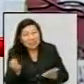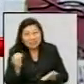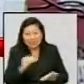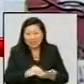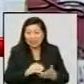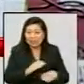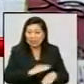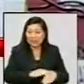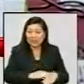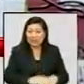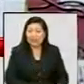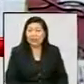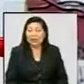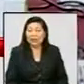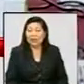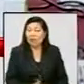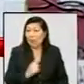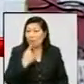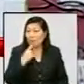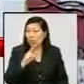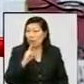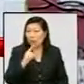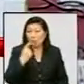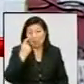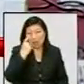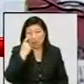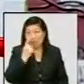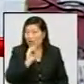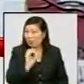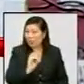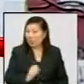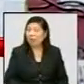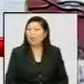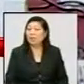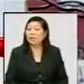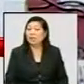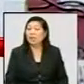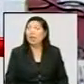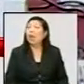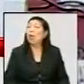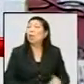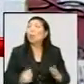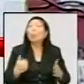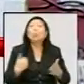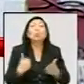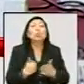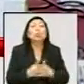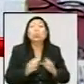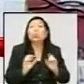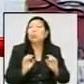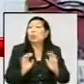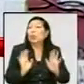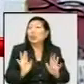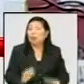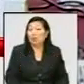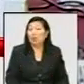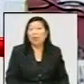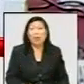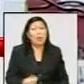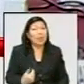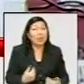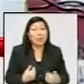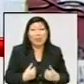dice que no es para uso oftalmológico, en caso de algún accidente, el paciente no